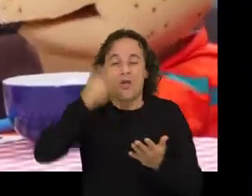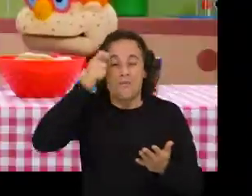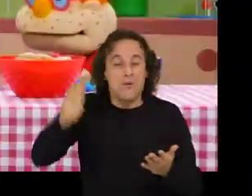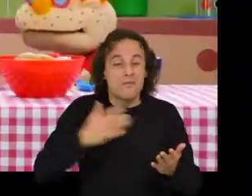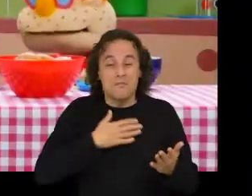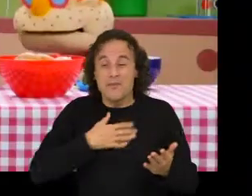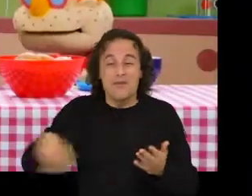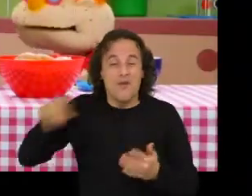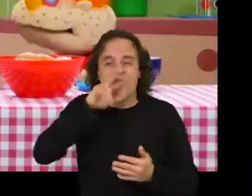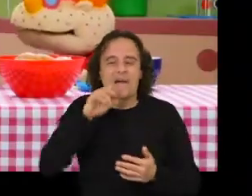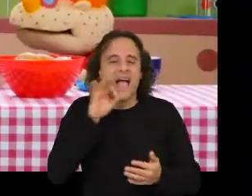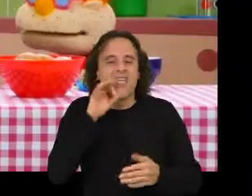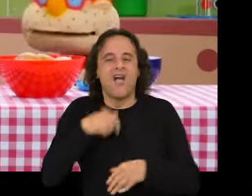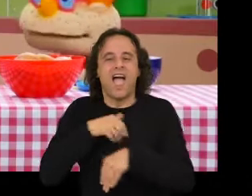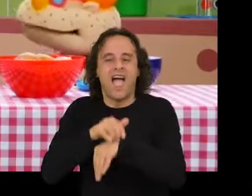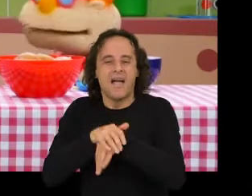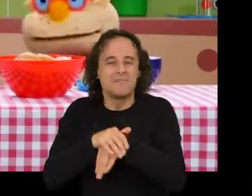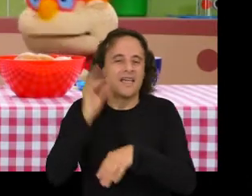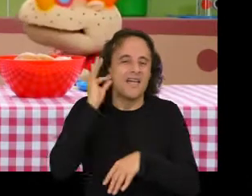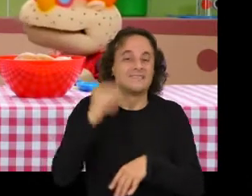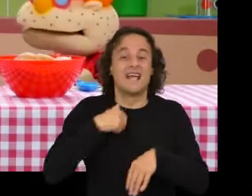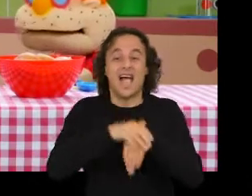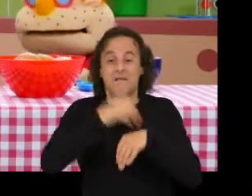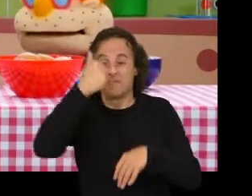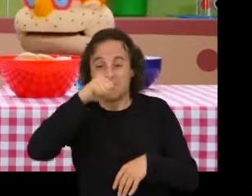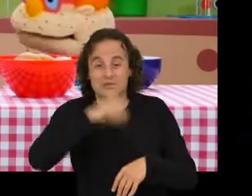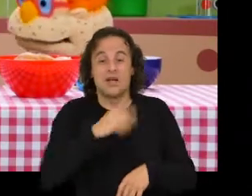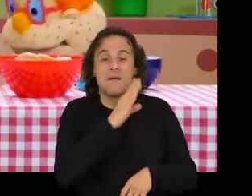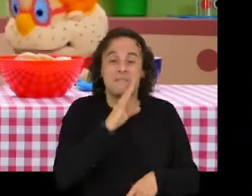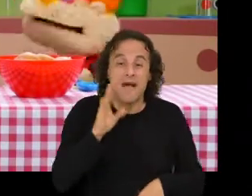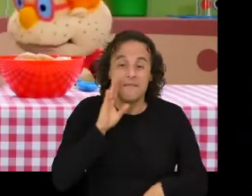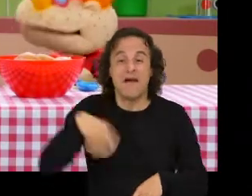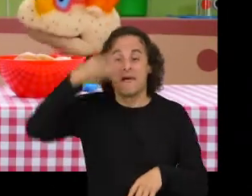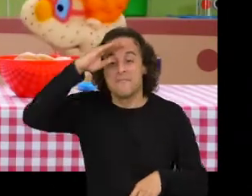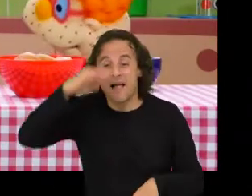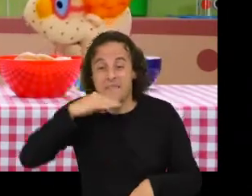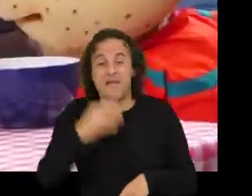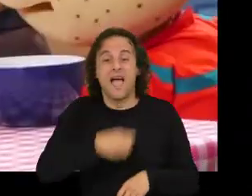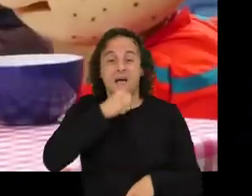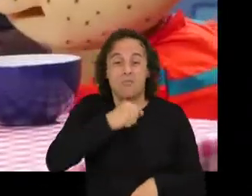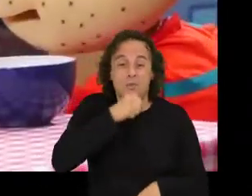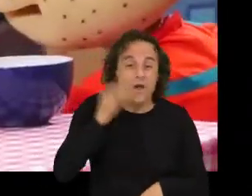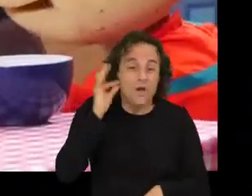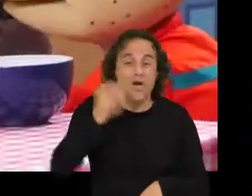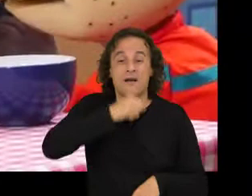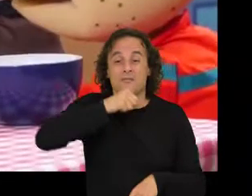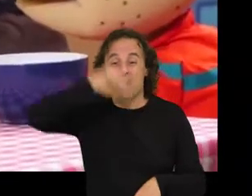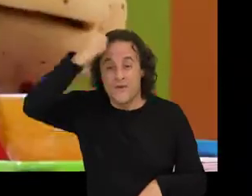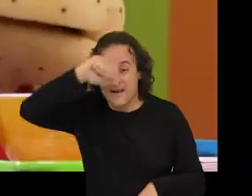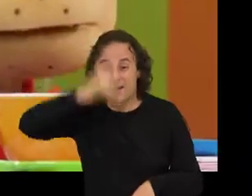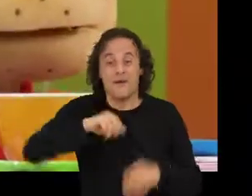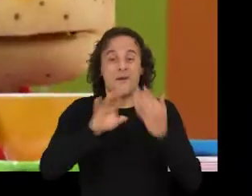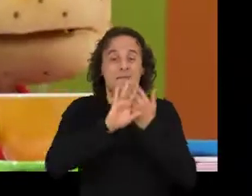todos, todiños o galego. As miñas amigas, os meus amigos, a miña nai, o meu pai, as miñas aboas, o meus